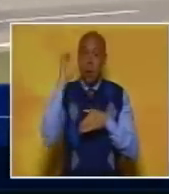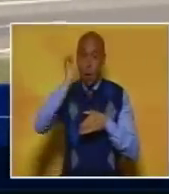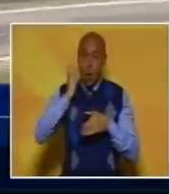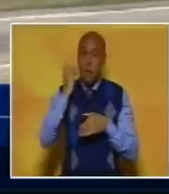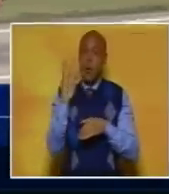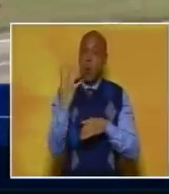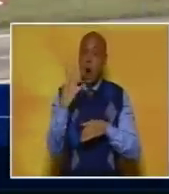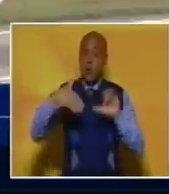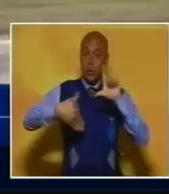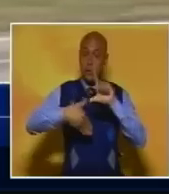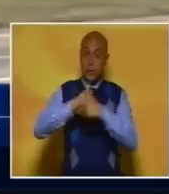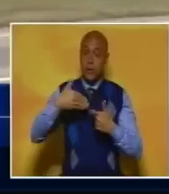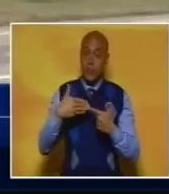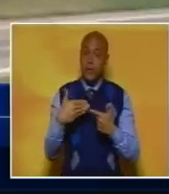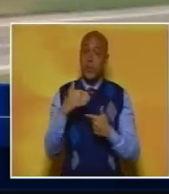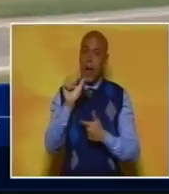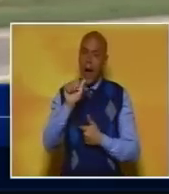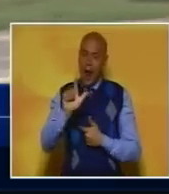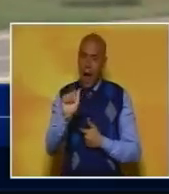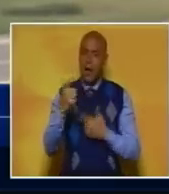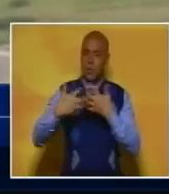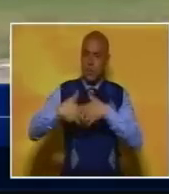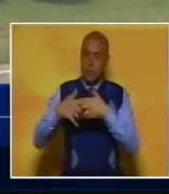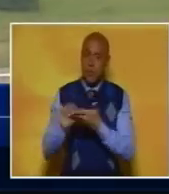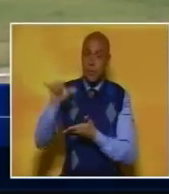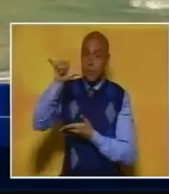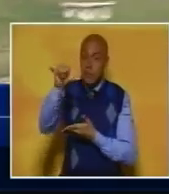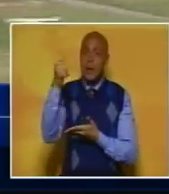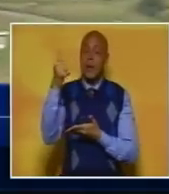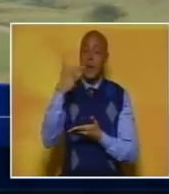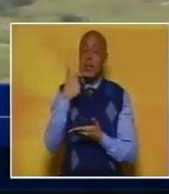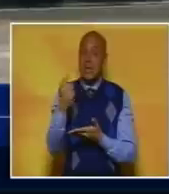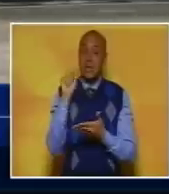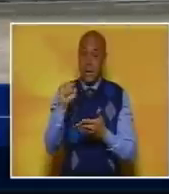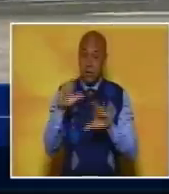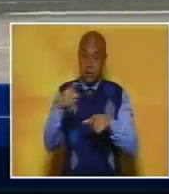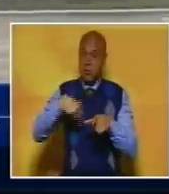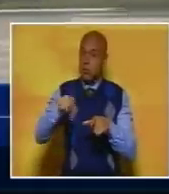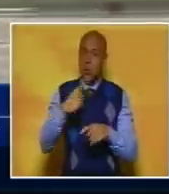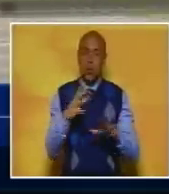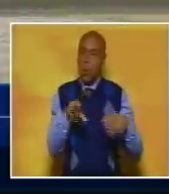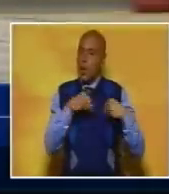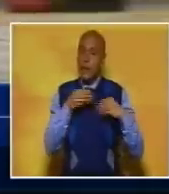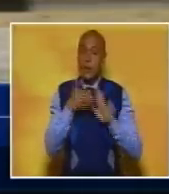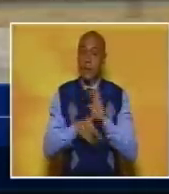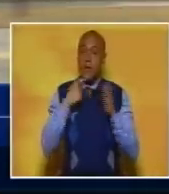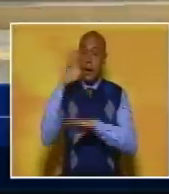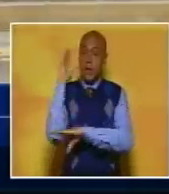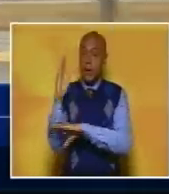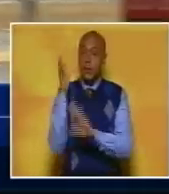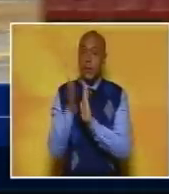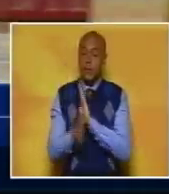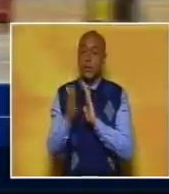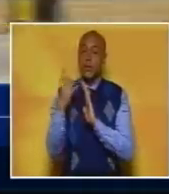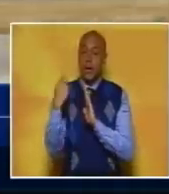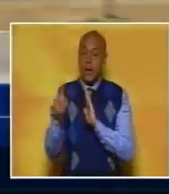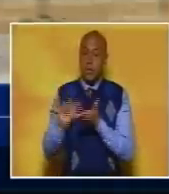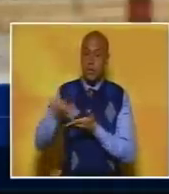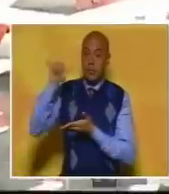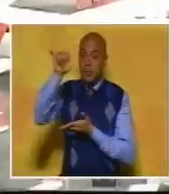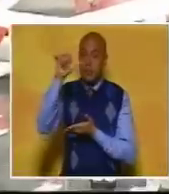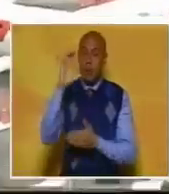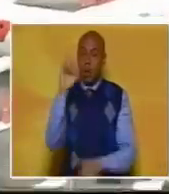latinoamericanas. El presidente de ALAF enfatizó que el sector no respalda las recientes sanciones contra